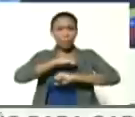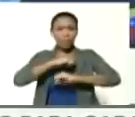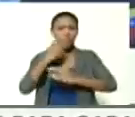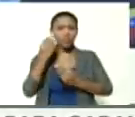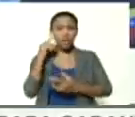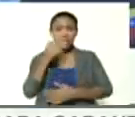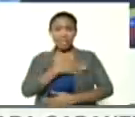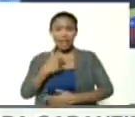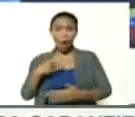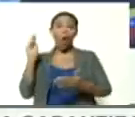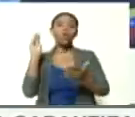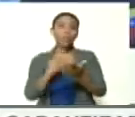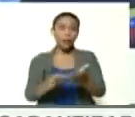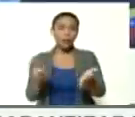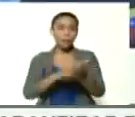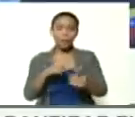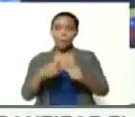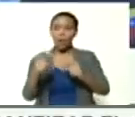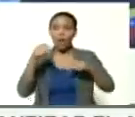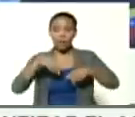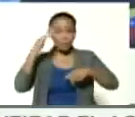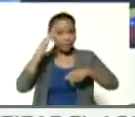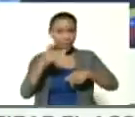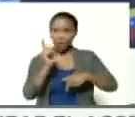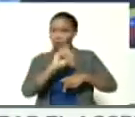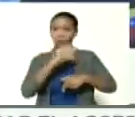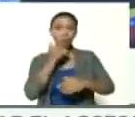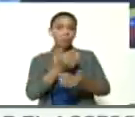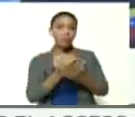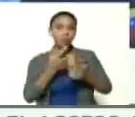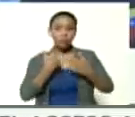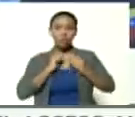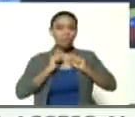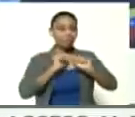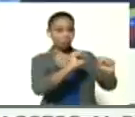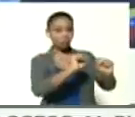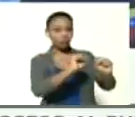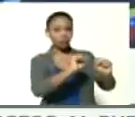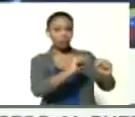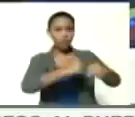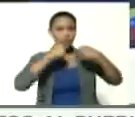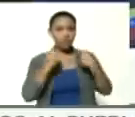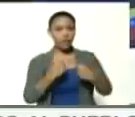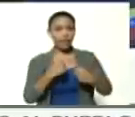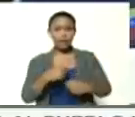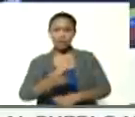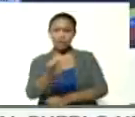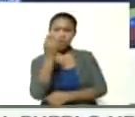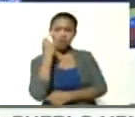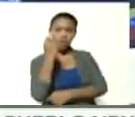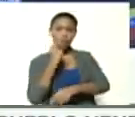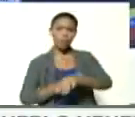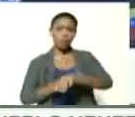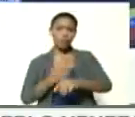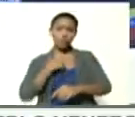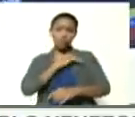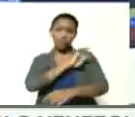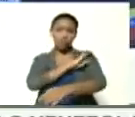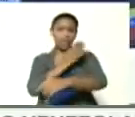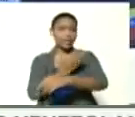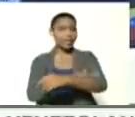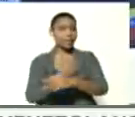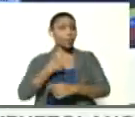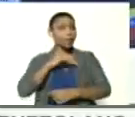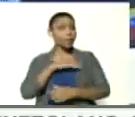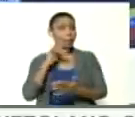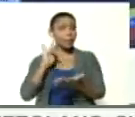volver, porque la Fuerza Armada Nacional Bolivariana no va a aflojar en ningún momento. Más bien, vamos a fortalecer